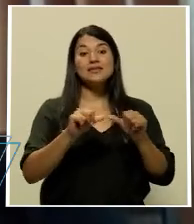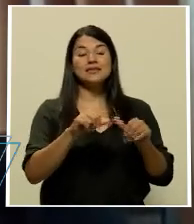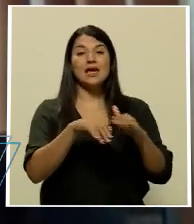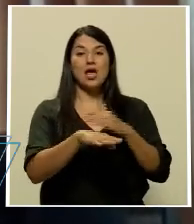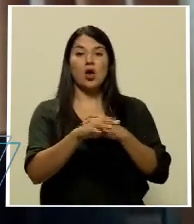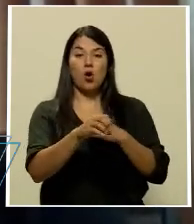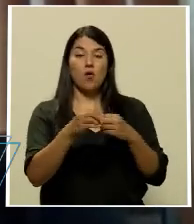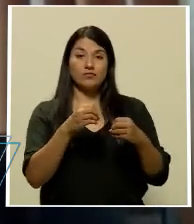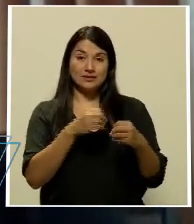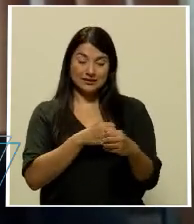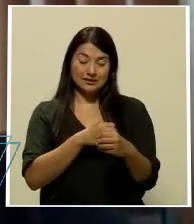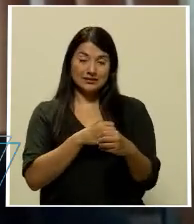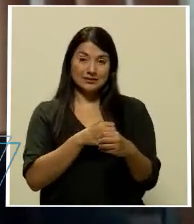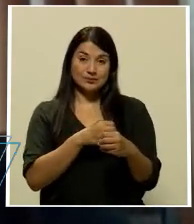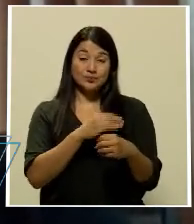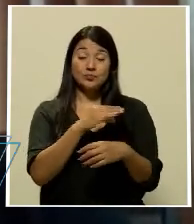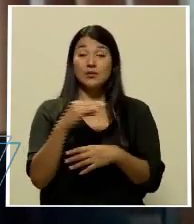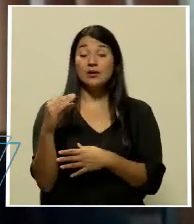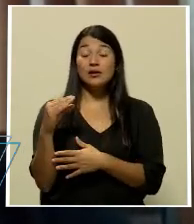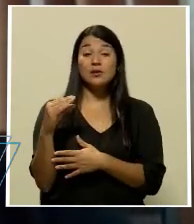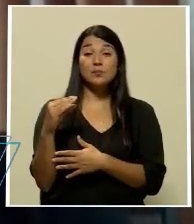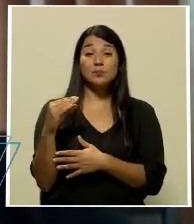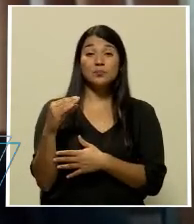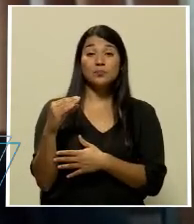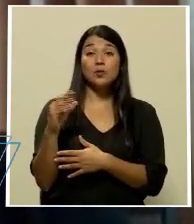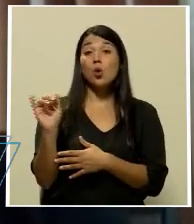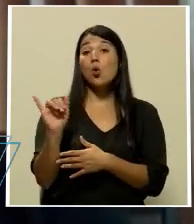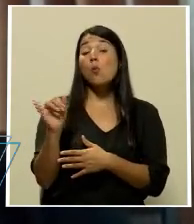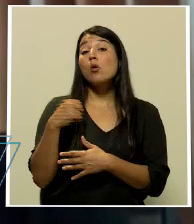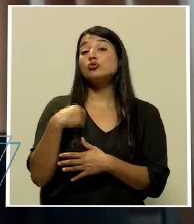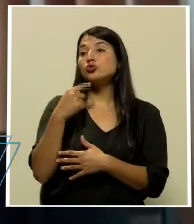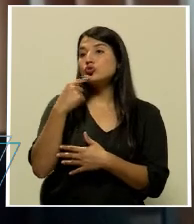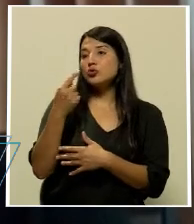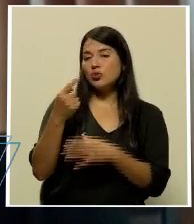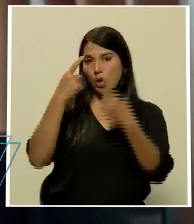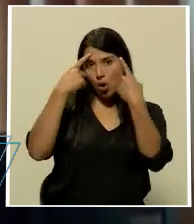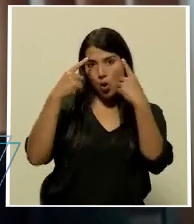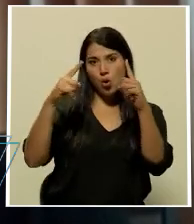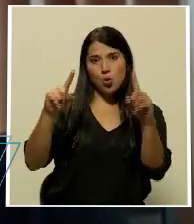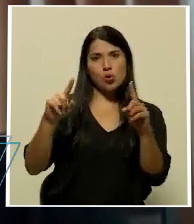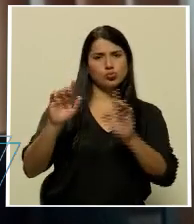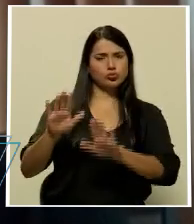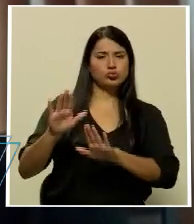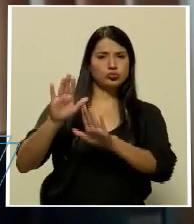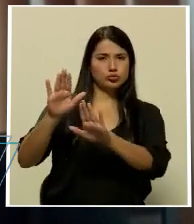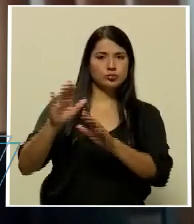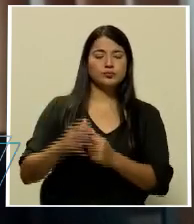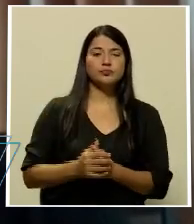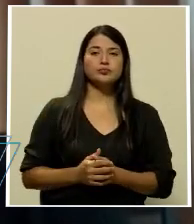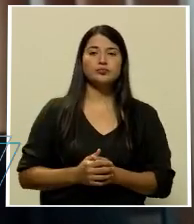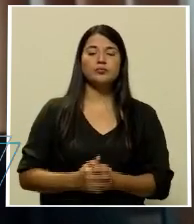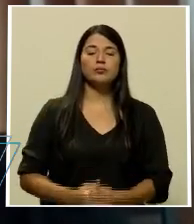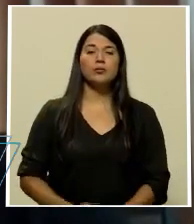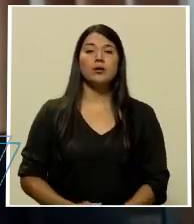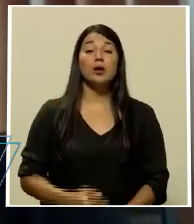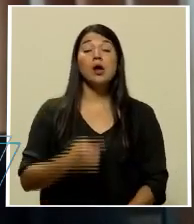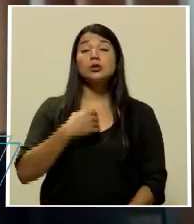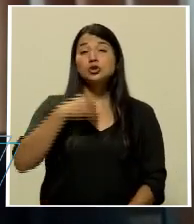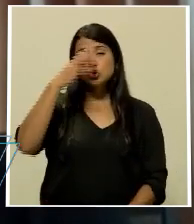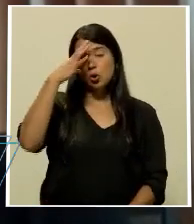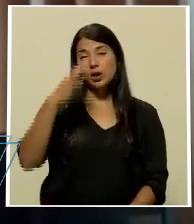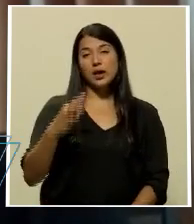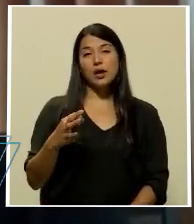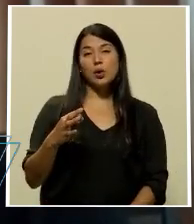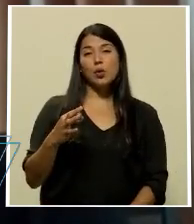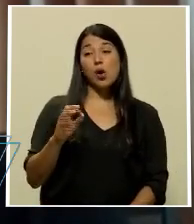oficinas principales del instituto, y pues como le digo, los resultados han sido extraordinarios. Creo que más